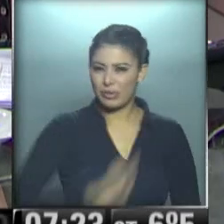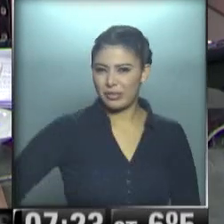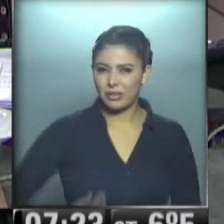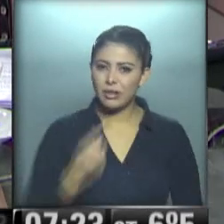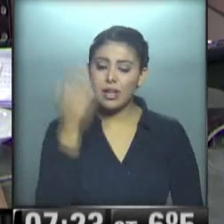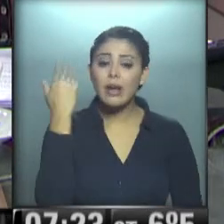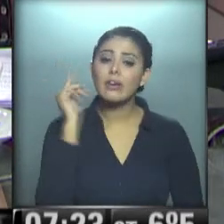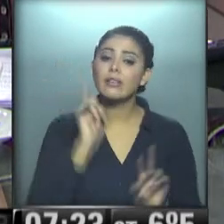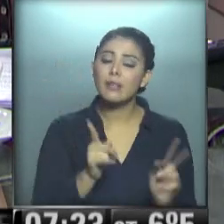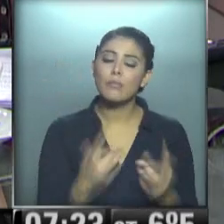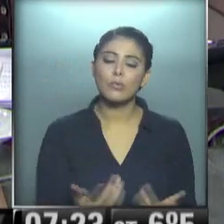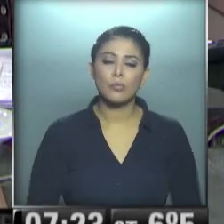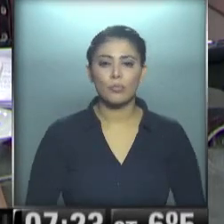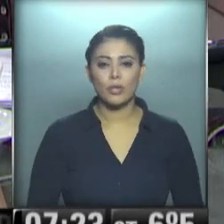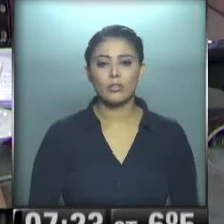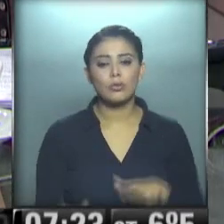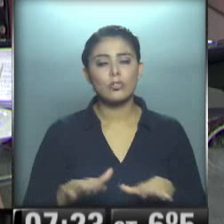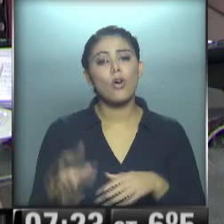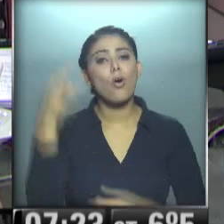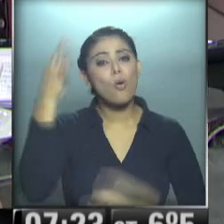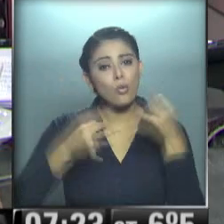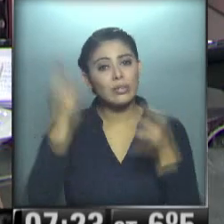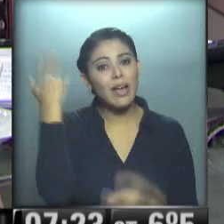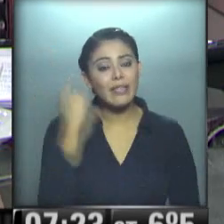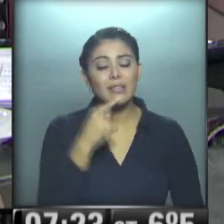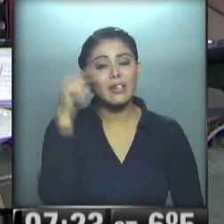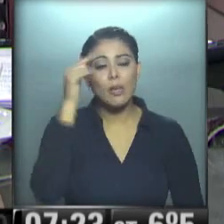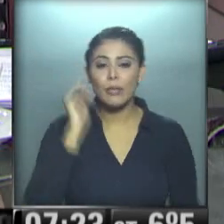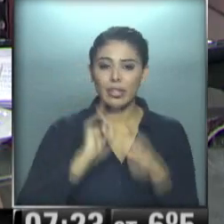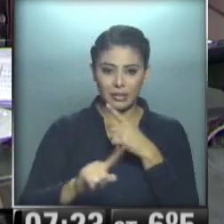forma parte, por supuesto, de esta causa judicial. Y como le decíamos, vamos a estar en vivo con este tema.